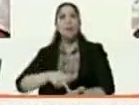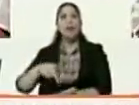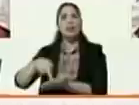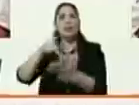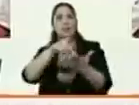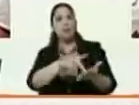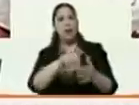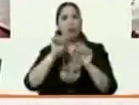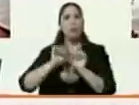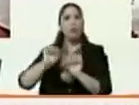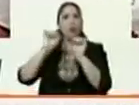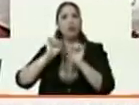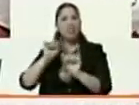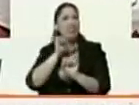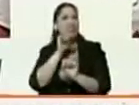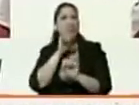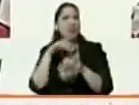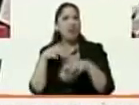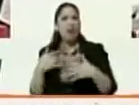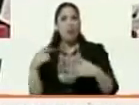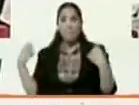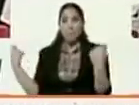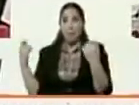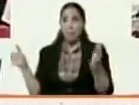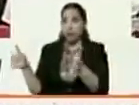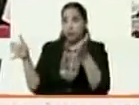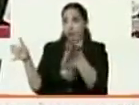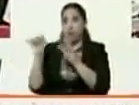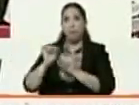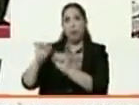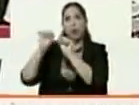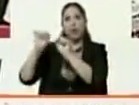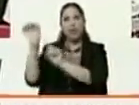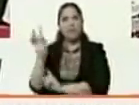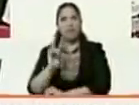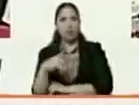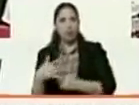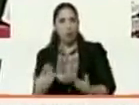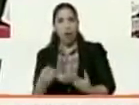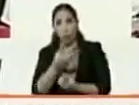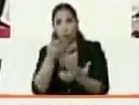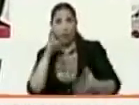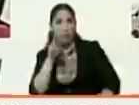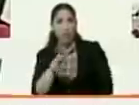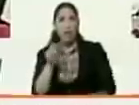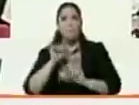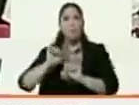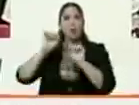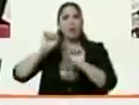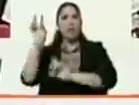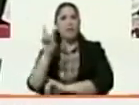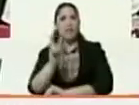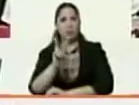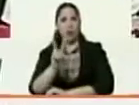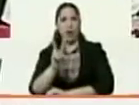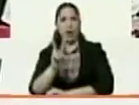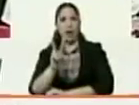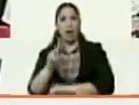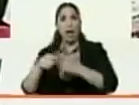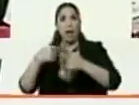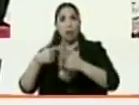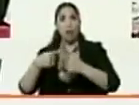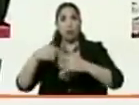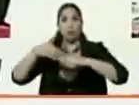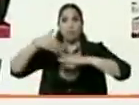esa protesta. ¿Quiénes promovían la protesta en Venezuela? Usted veía las protestas en Venezuela y detrás de